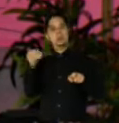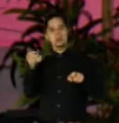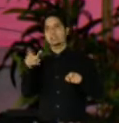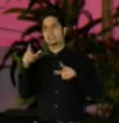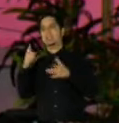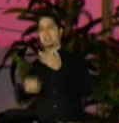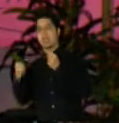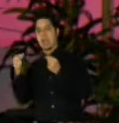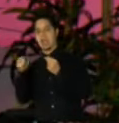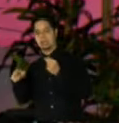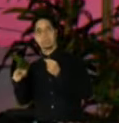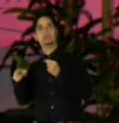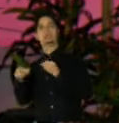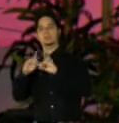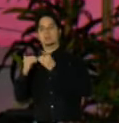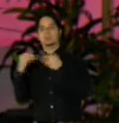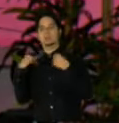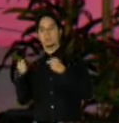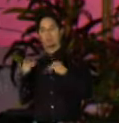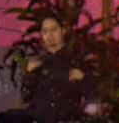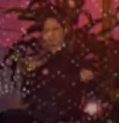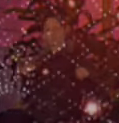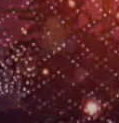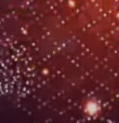el Departamento de Salud como agencia. Regresamos.